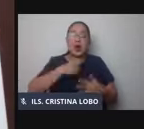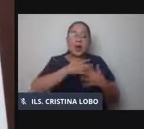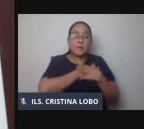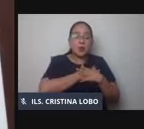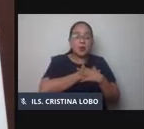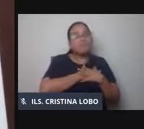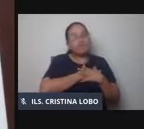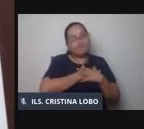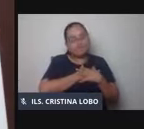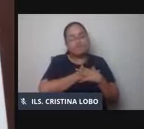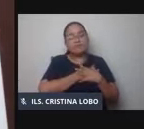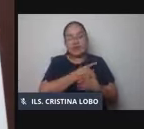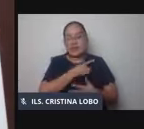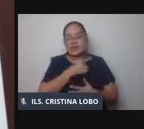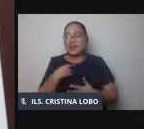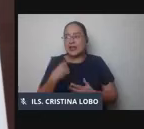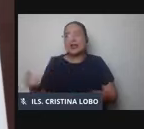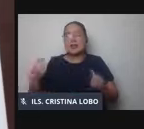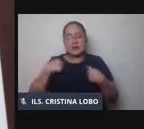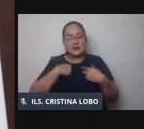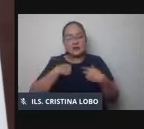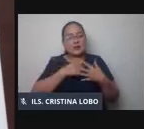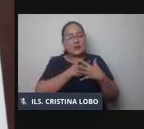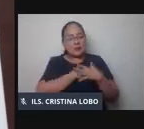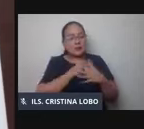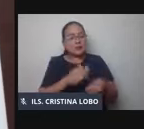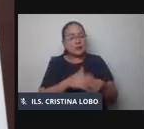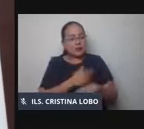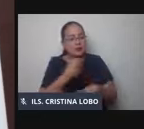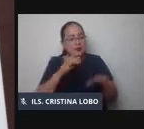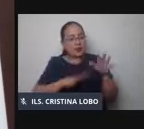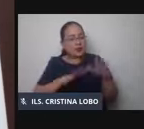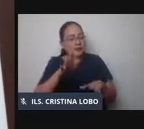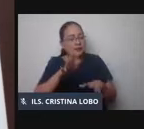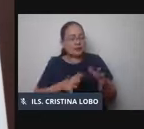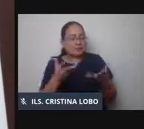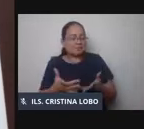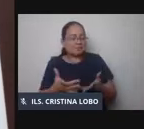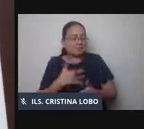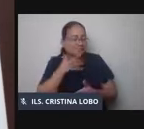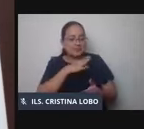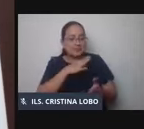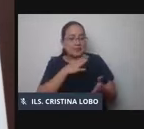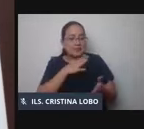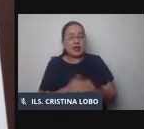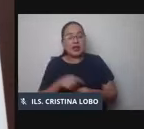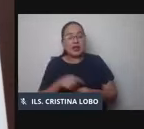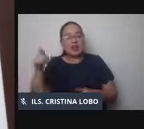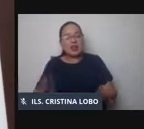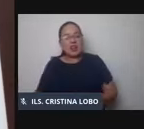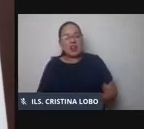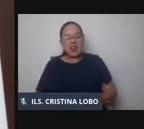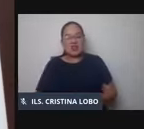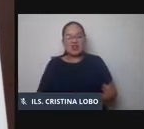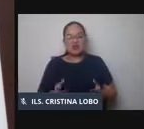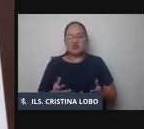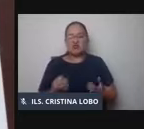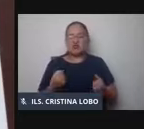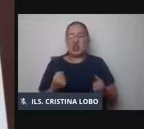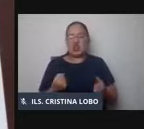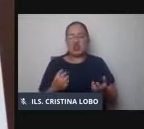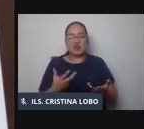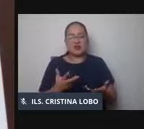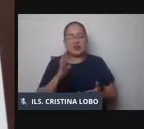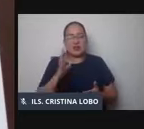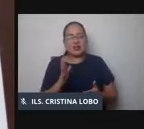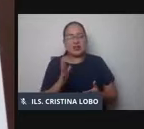esta personalidad, que es la que también le decimos, es hostil, ¿no? Tiene el carácter frío, o es muy seca, o es muy seco,